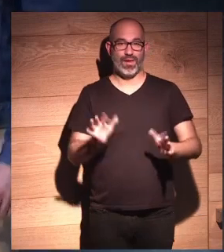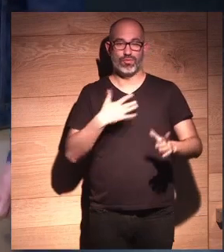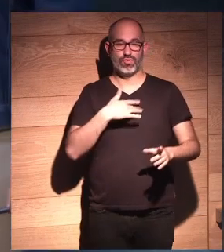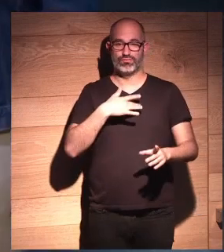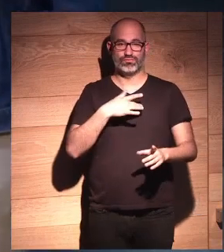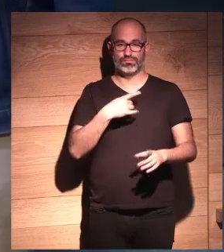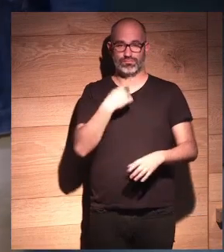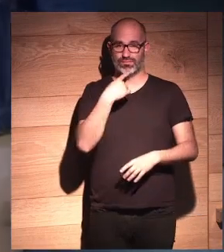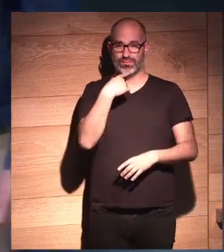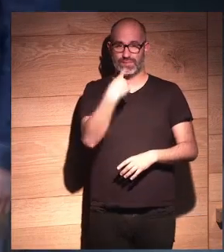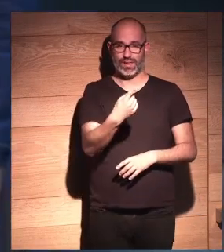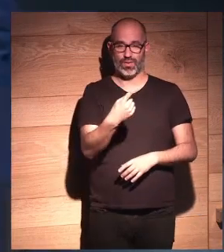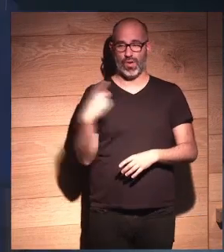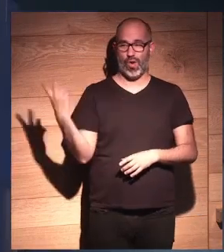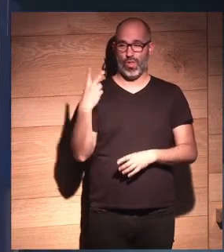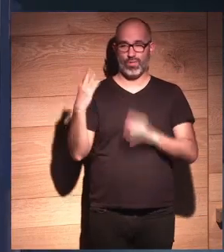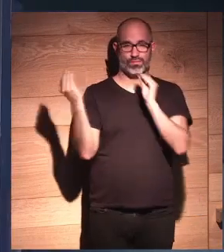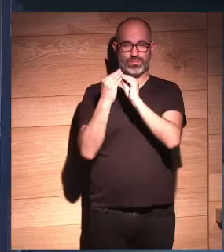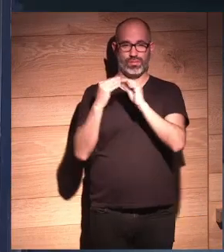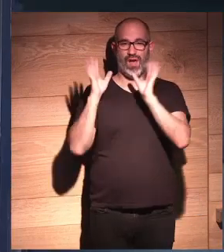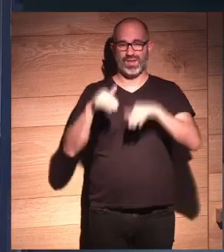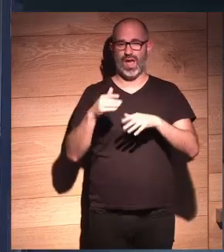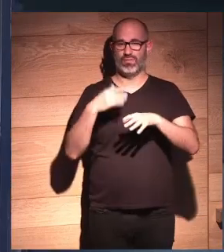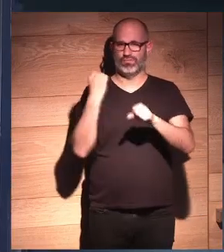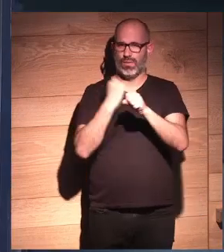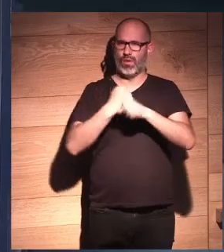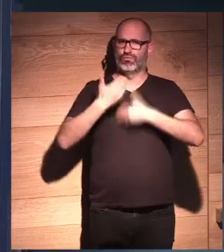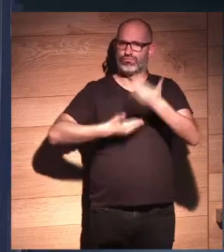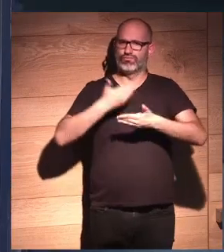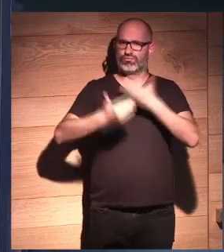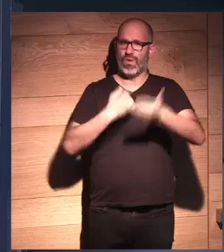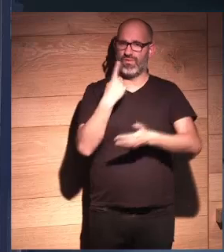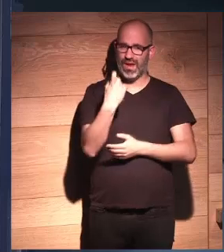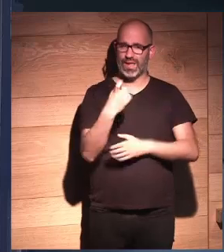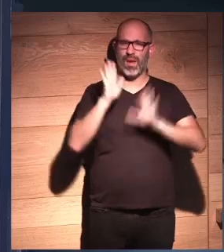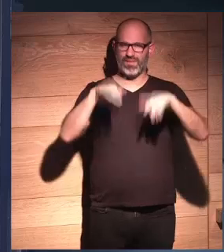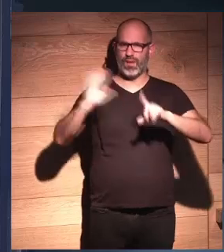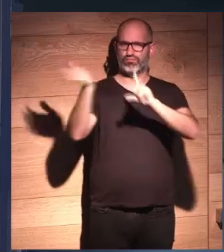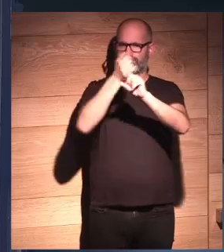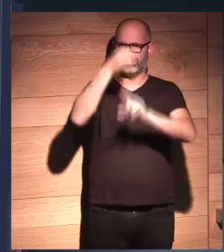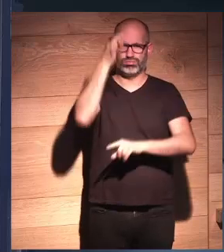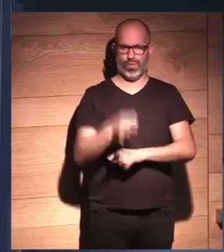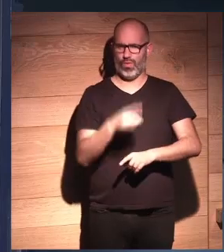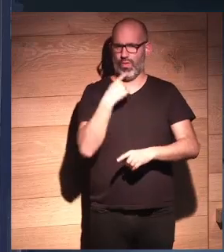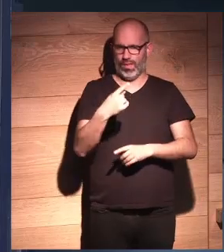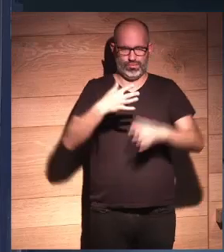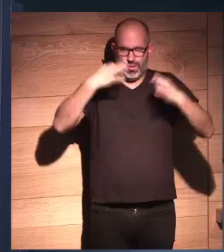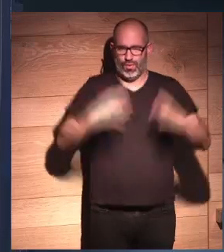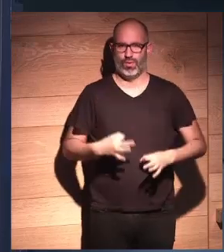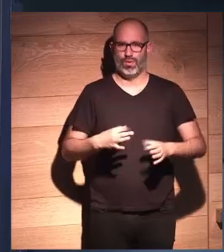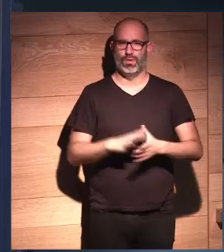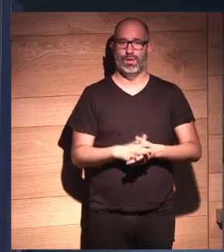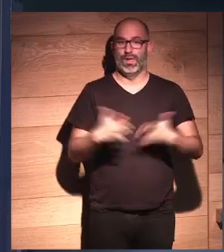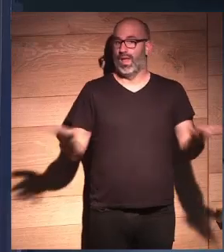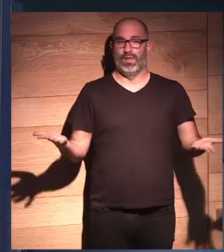uno a Hugo y a John, que bueno, es una carrera de fondo, que lo conseguiremos, o sea, os lo digo ya.